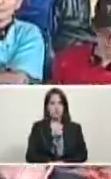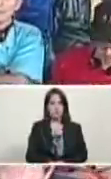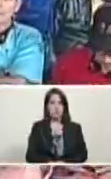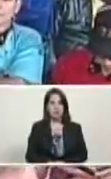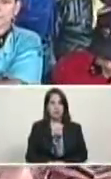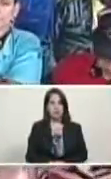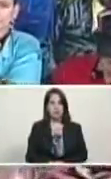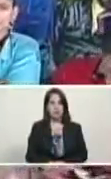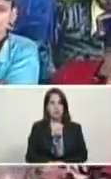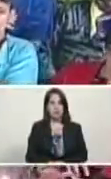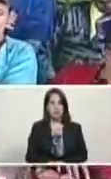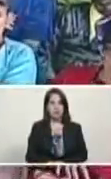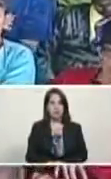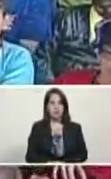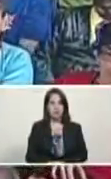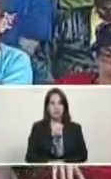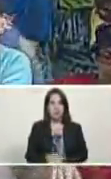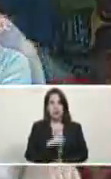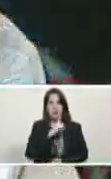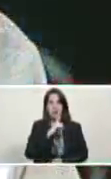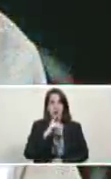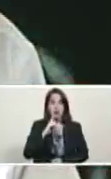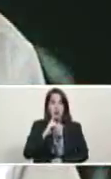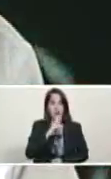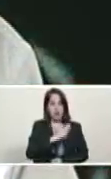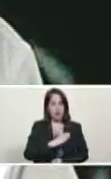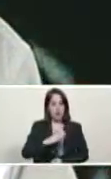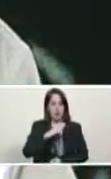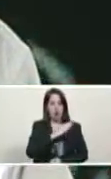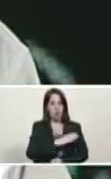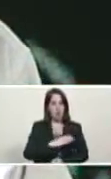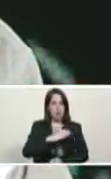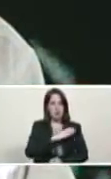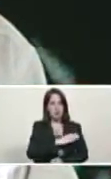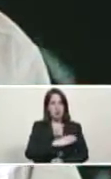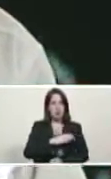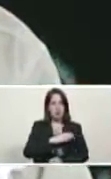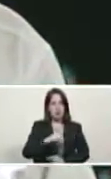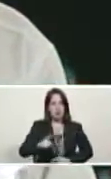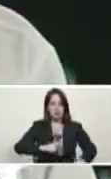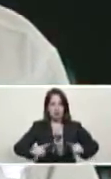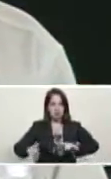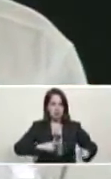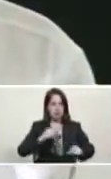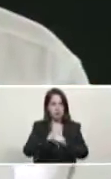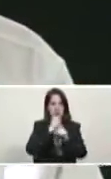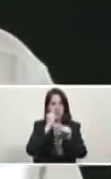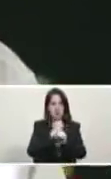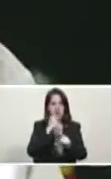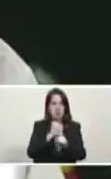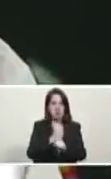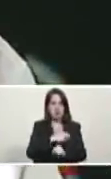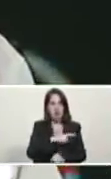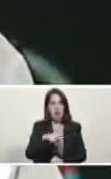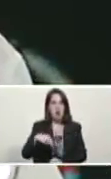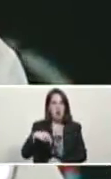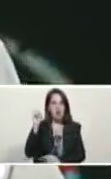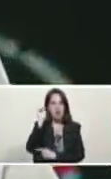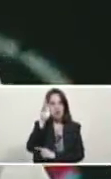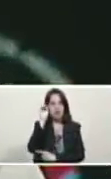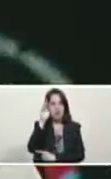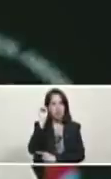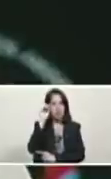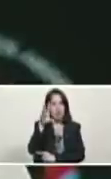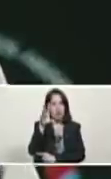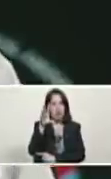a nombre de la comisión articulador de nuestra asamblea de la cual